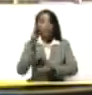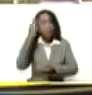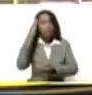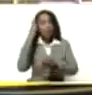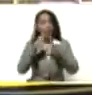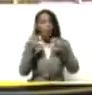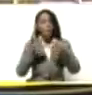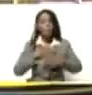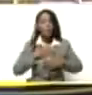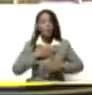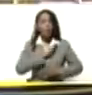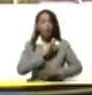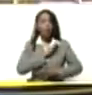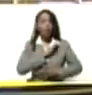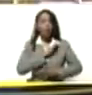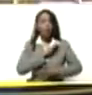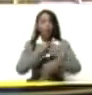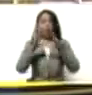secreto